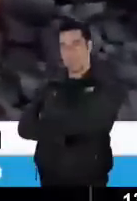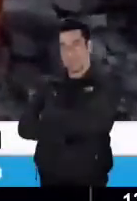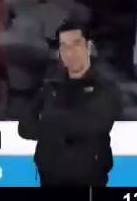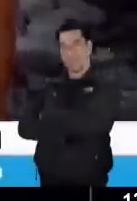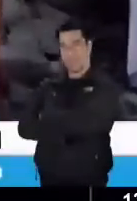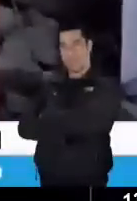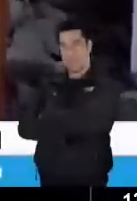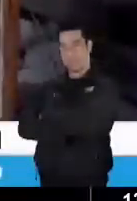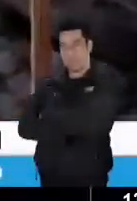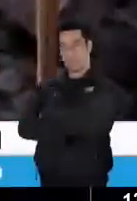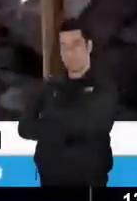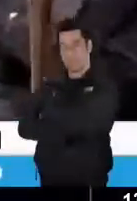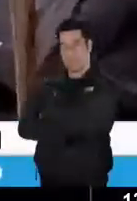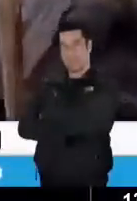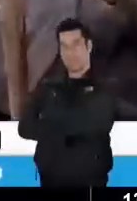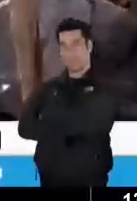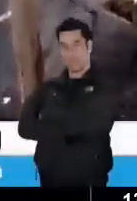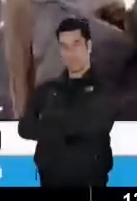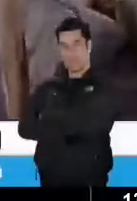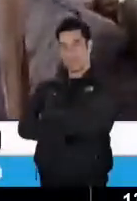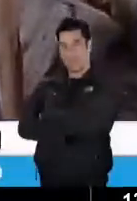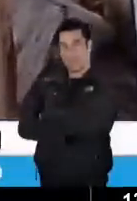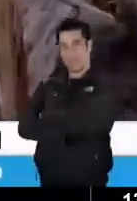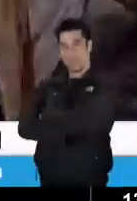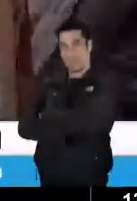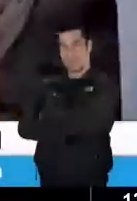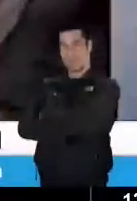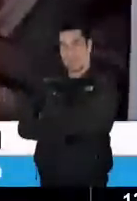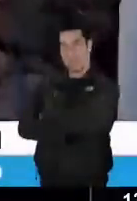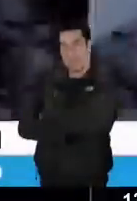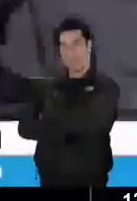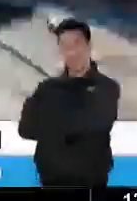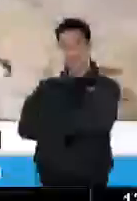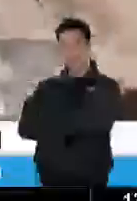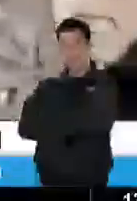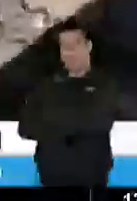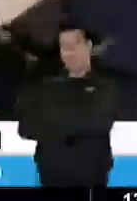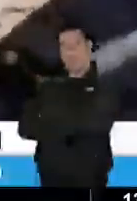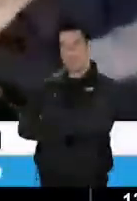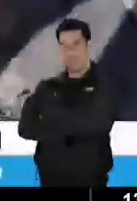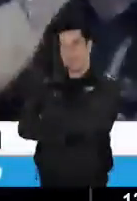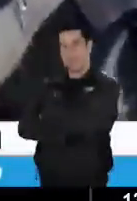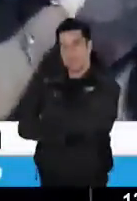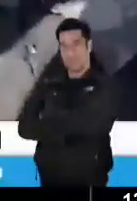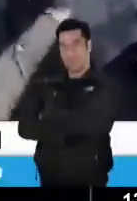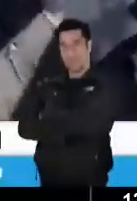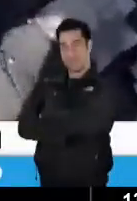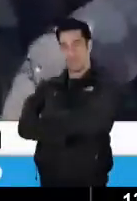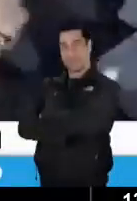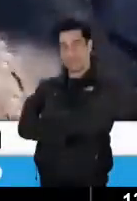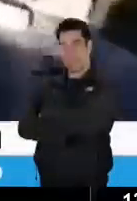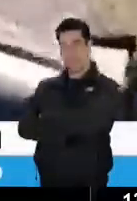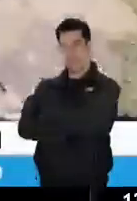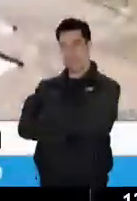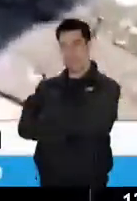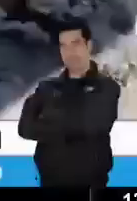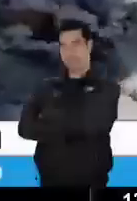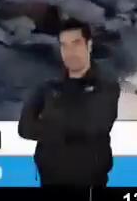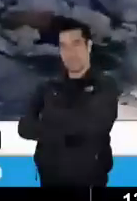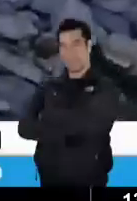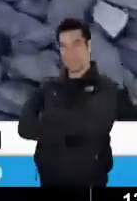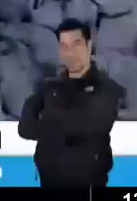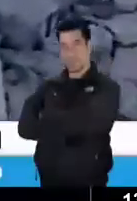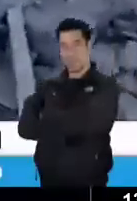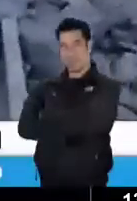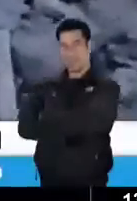que llegaron y que están dentro del núcleo, se le añadaba como, por ejemplo, el líder de los narcos, los marchantes. Y